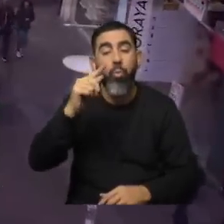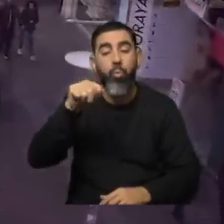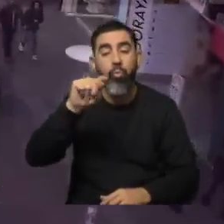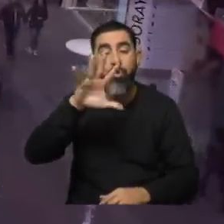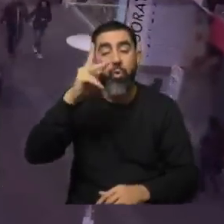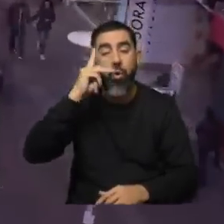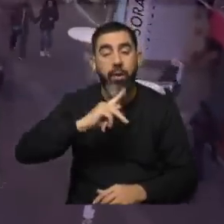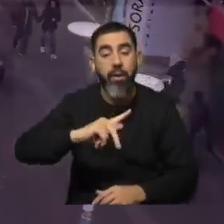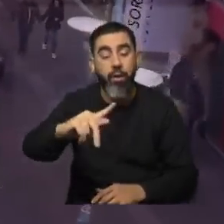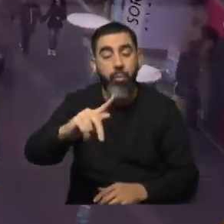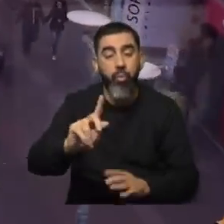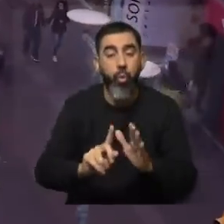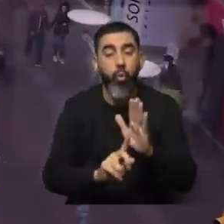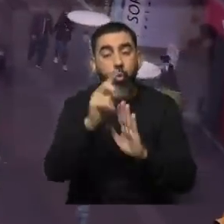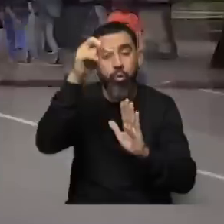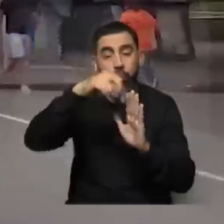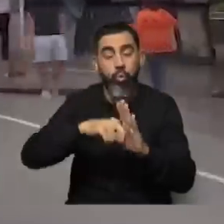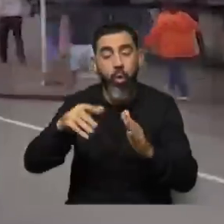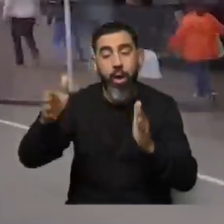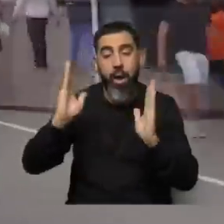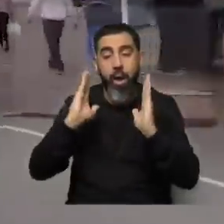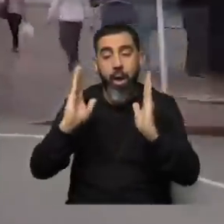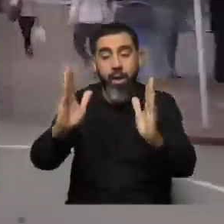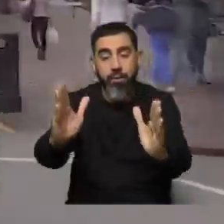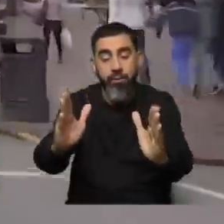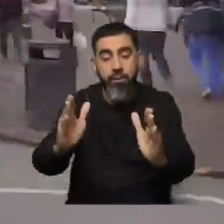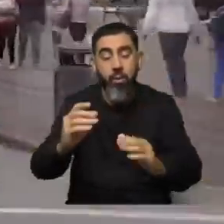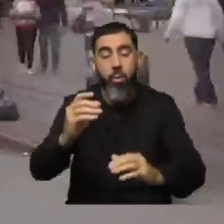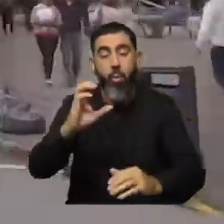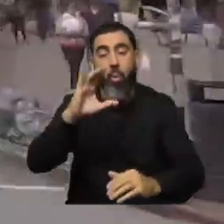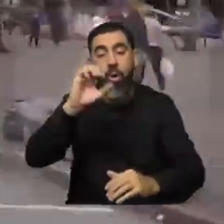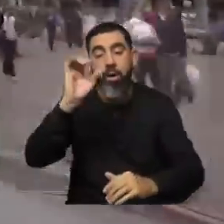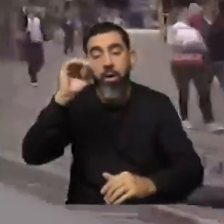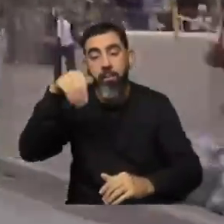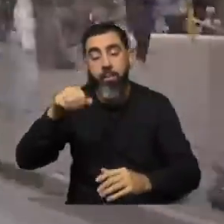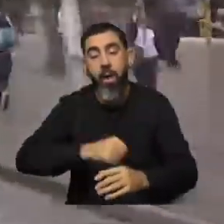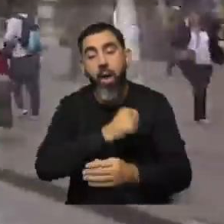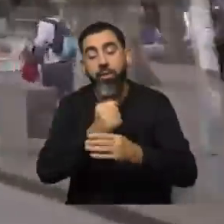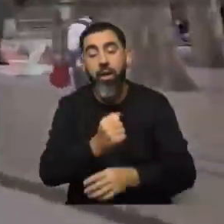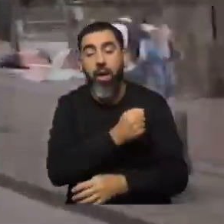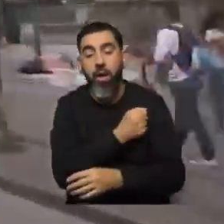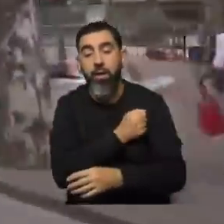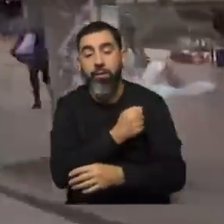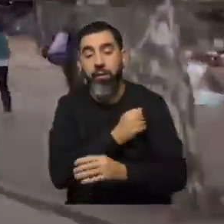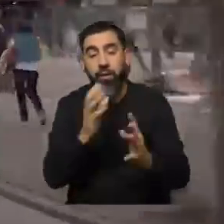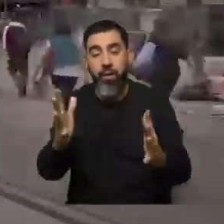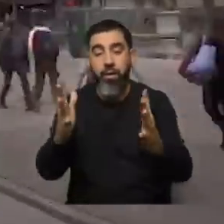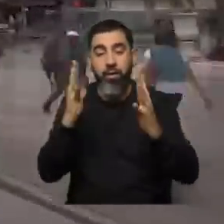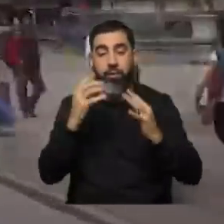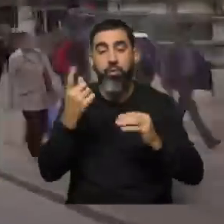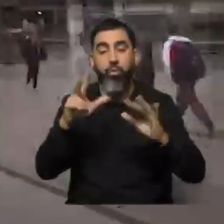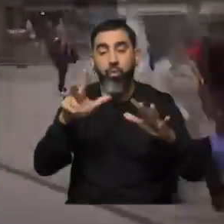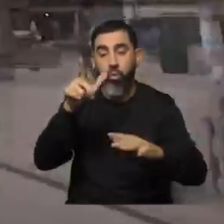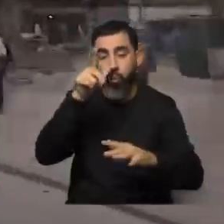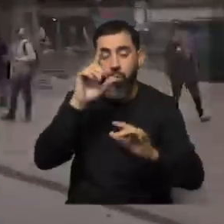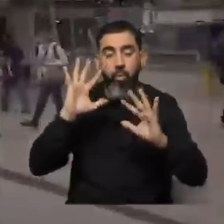tanto en la cera Norte Como en la Sur principalmente desde cuareim hacia bulevard artigas por otro lado se crearán